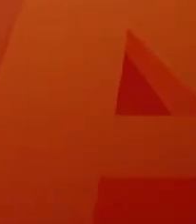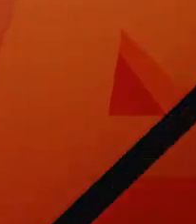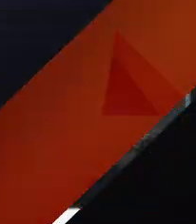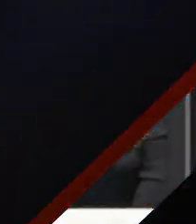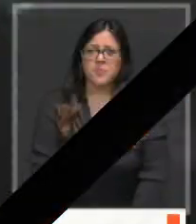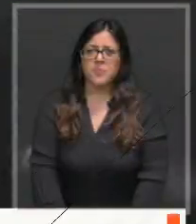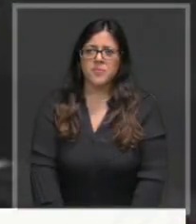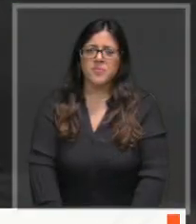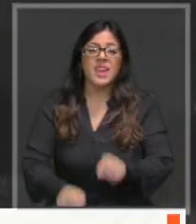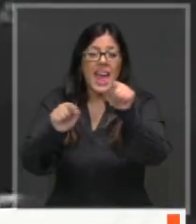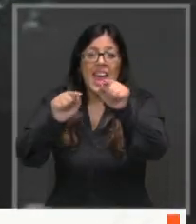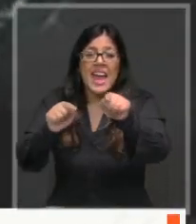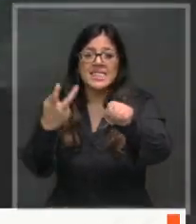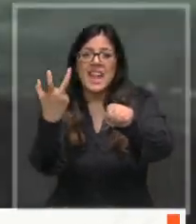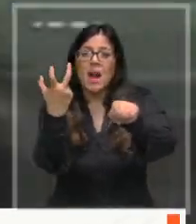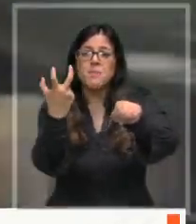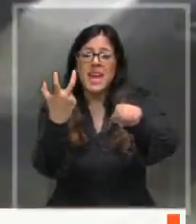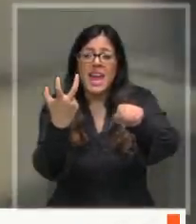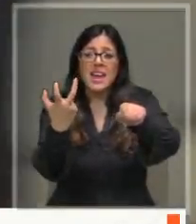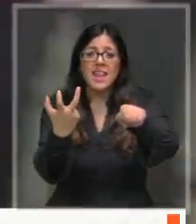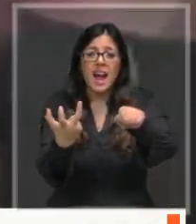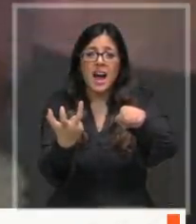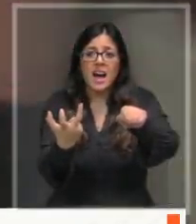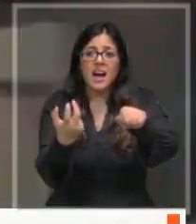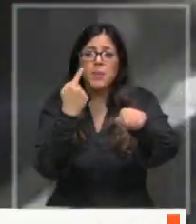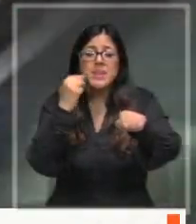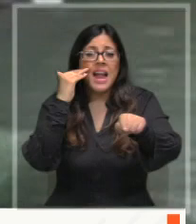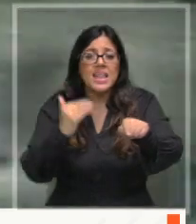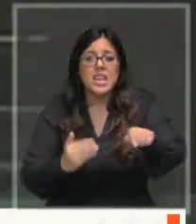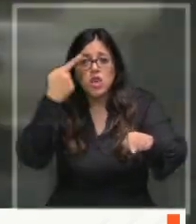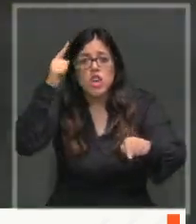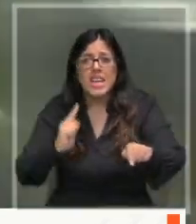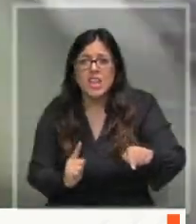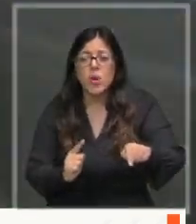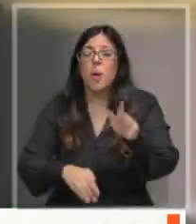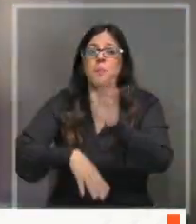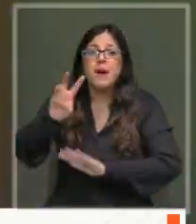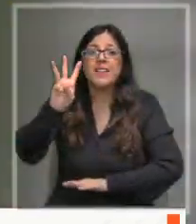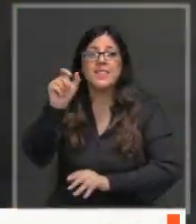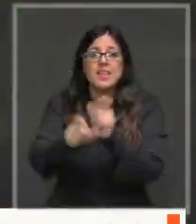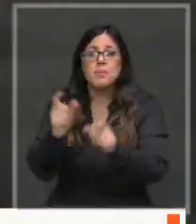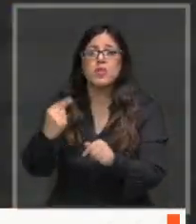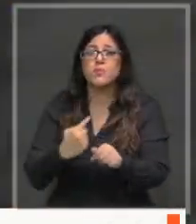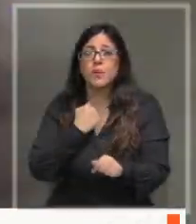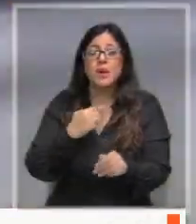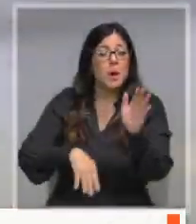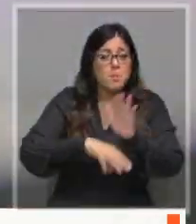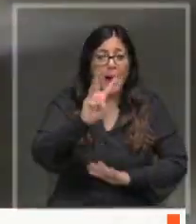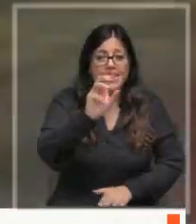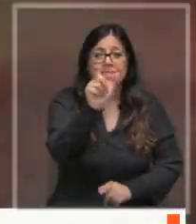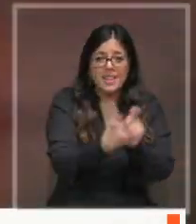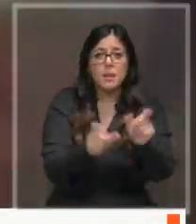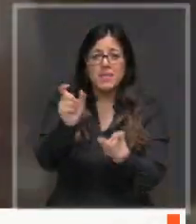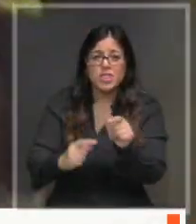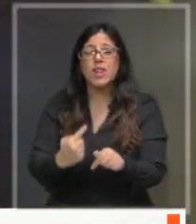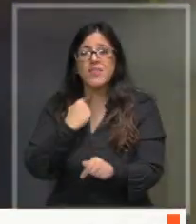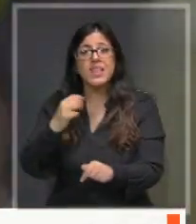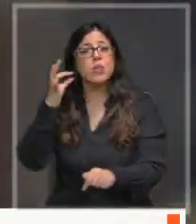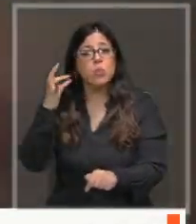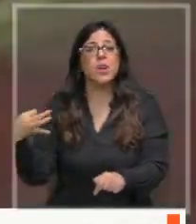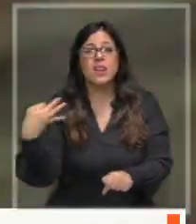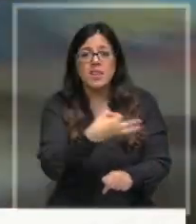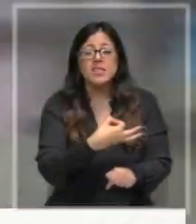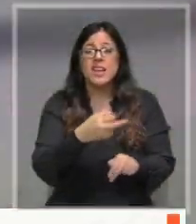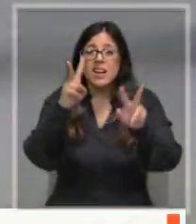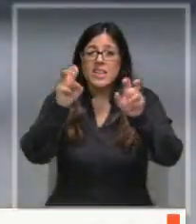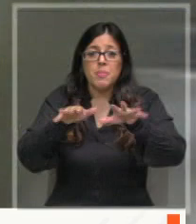Esa es la piedra, aquí están los el niño herido. Somos más de 30 afectados. Ahora ya van más de 30 afectados, la cosa no para,